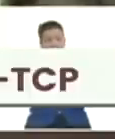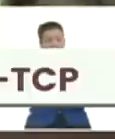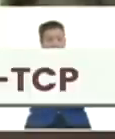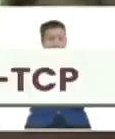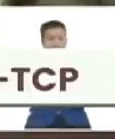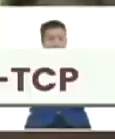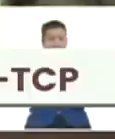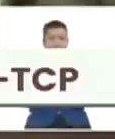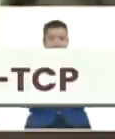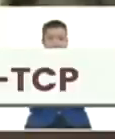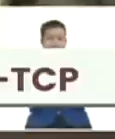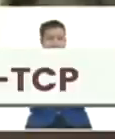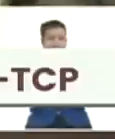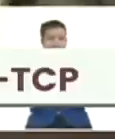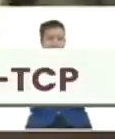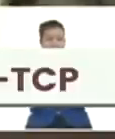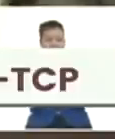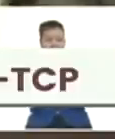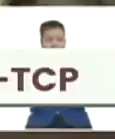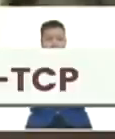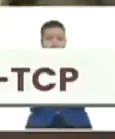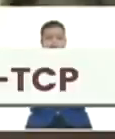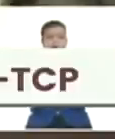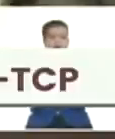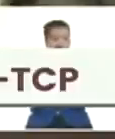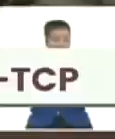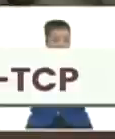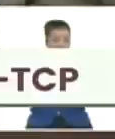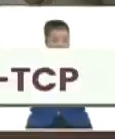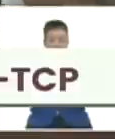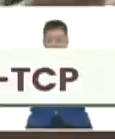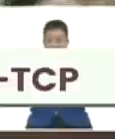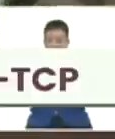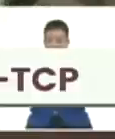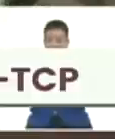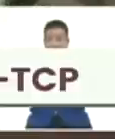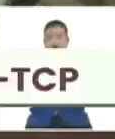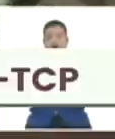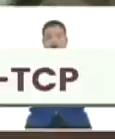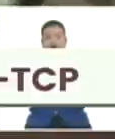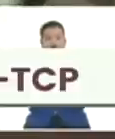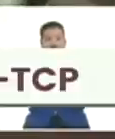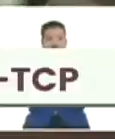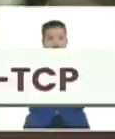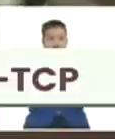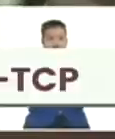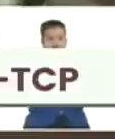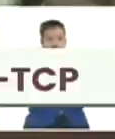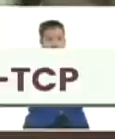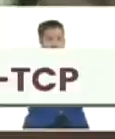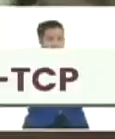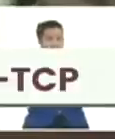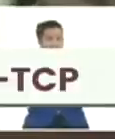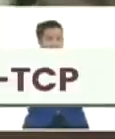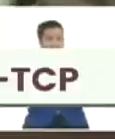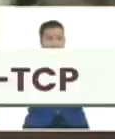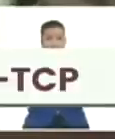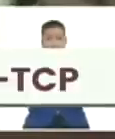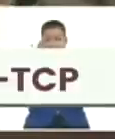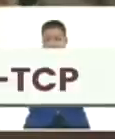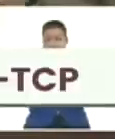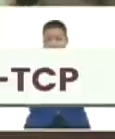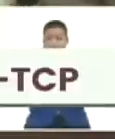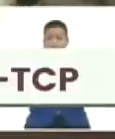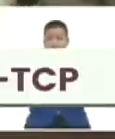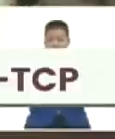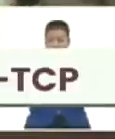petróleo, you jump on a plane, saltaron un avión. No para ver a Guaidó, you jump on the plane to Caracas